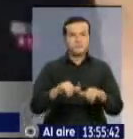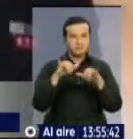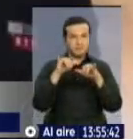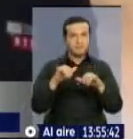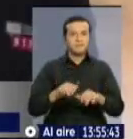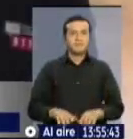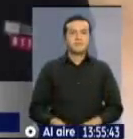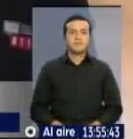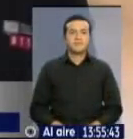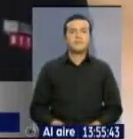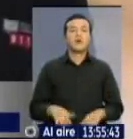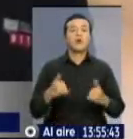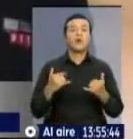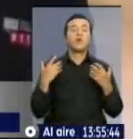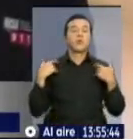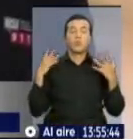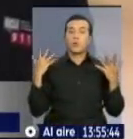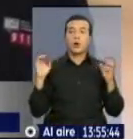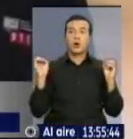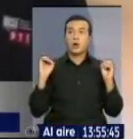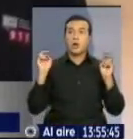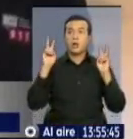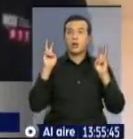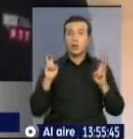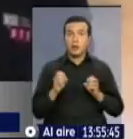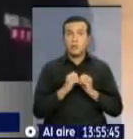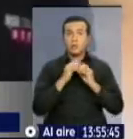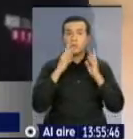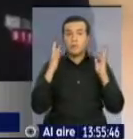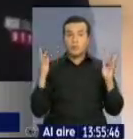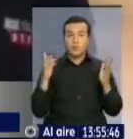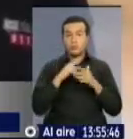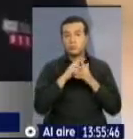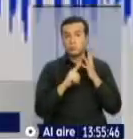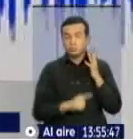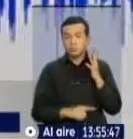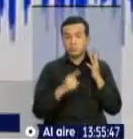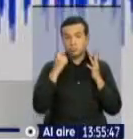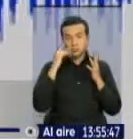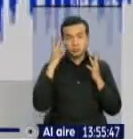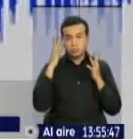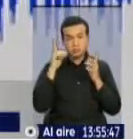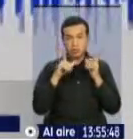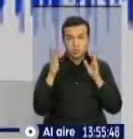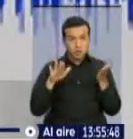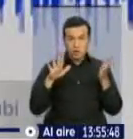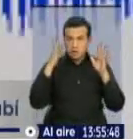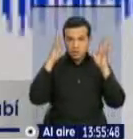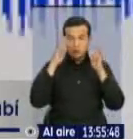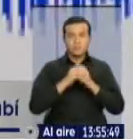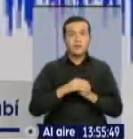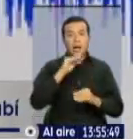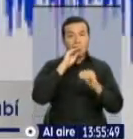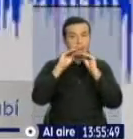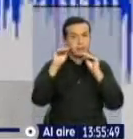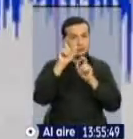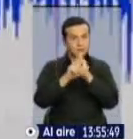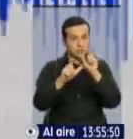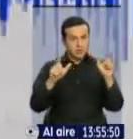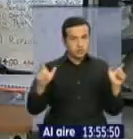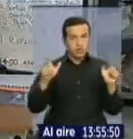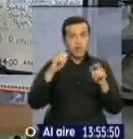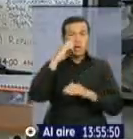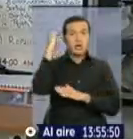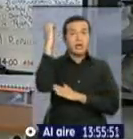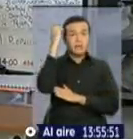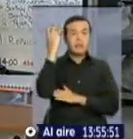Al momento no existe novedad de importancia ni de gracias personales. se recuerda a la ciudadanía que ante estas